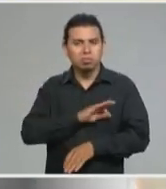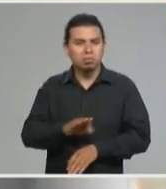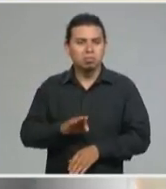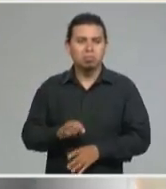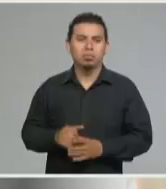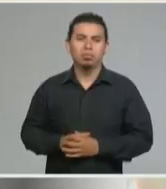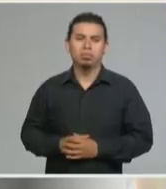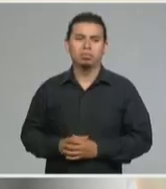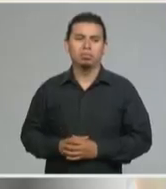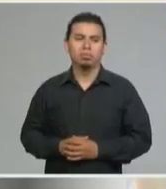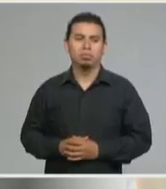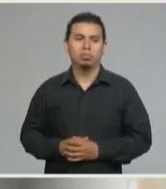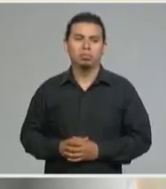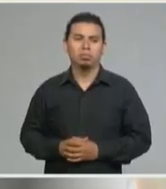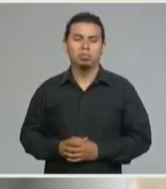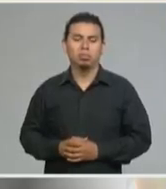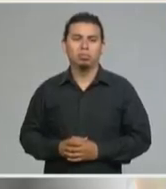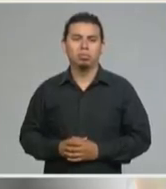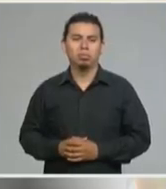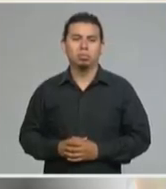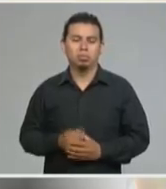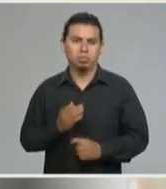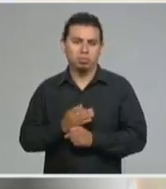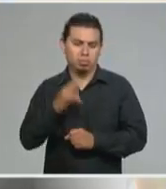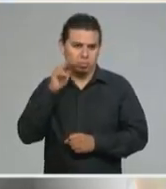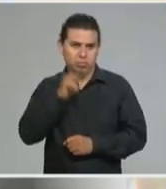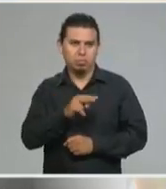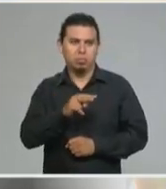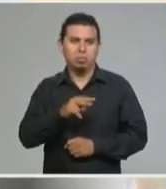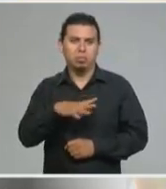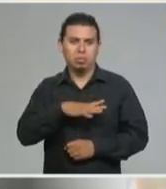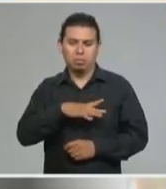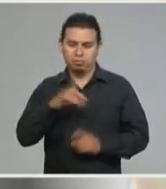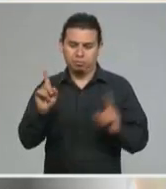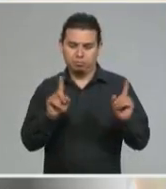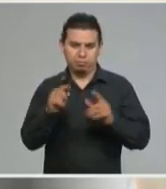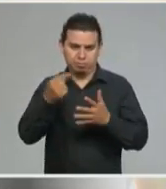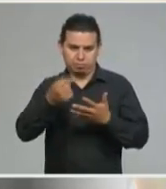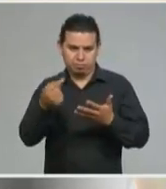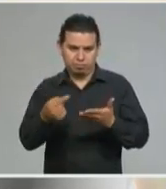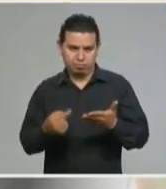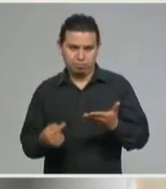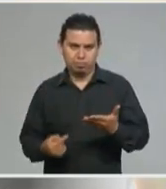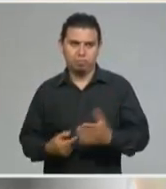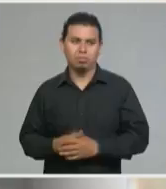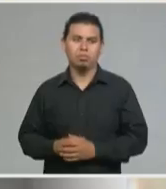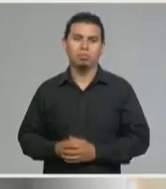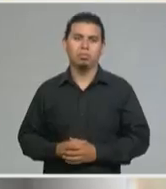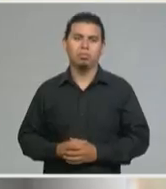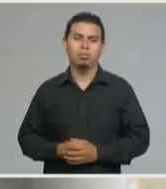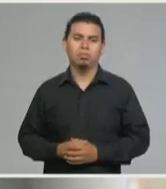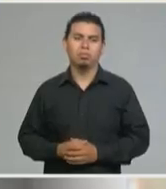situaciones de crisis, como acá se ha mencionado, y que hoy en día